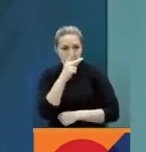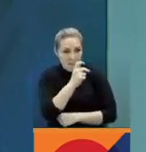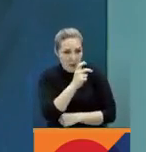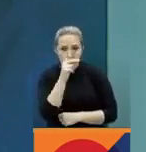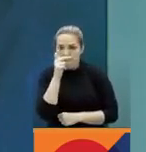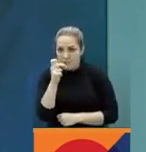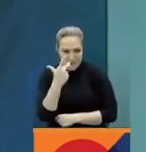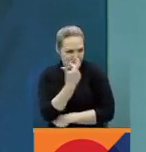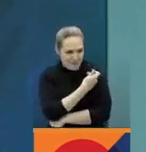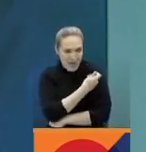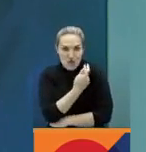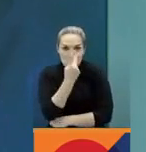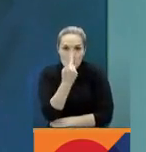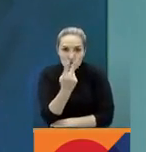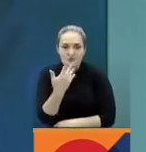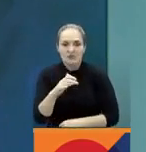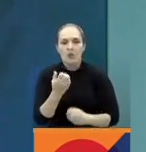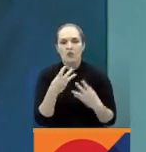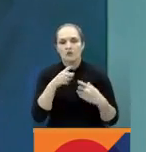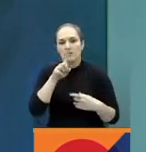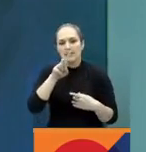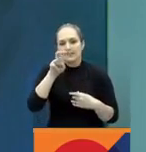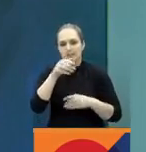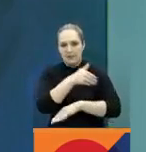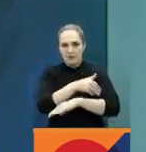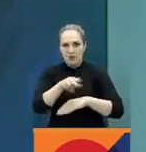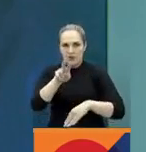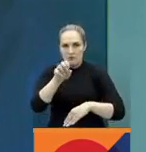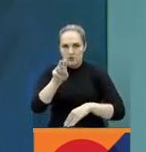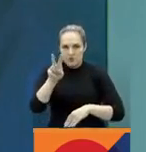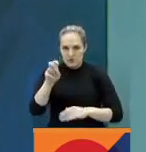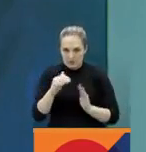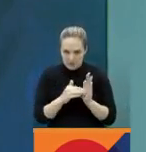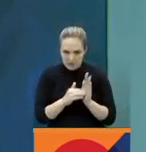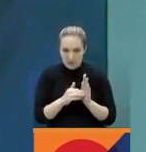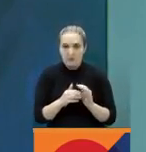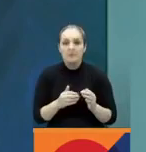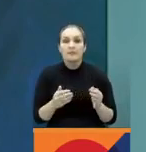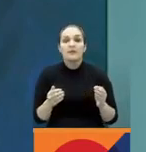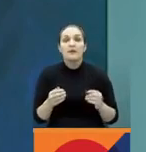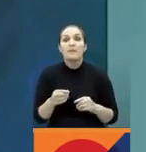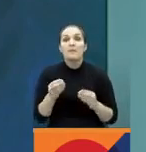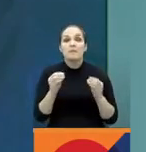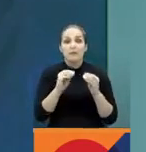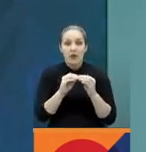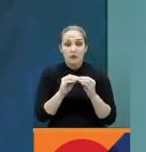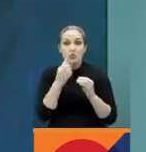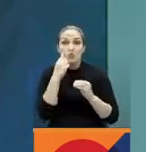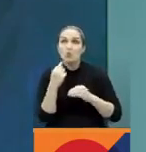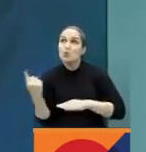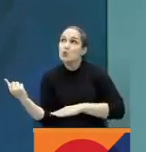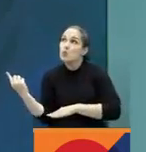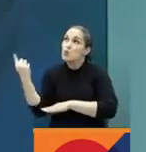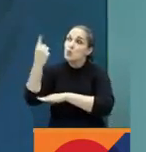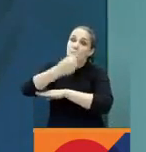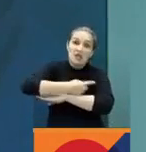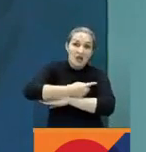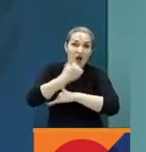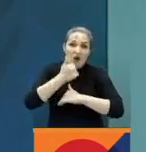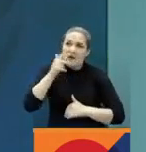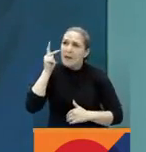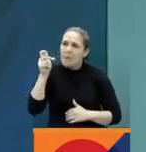17.207.121 personas con su esquema completo de vacunación y, por supuesto, la dosis día vuelve a recuperar el promedio